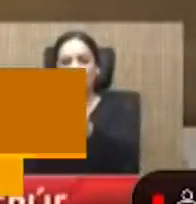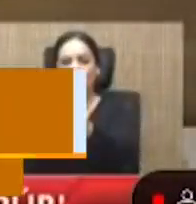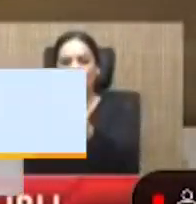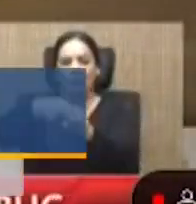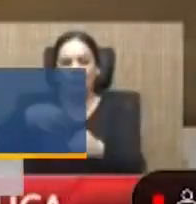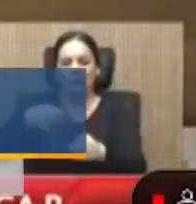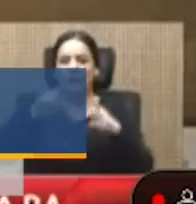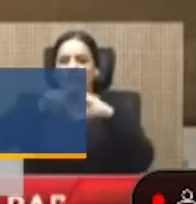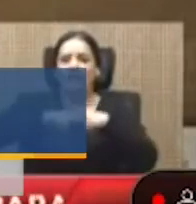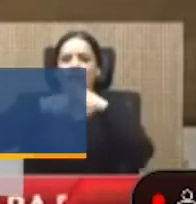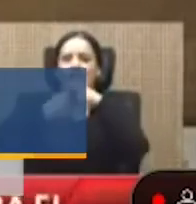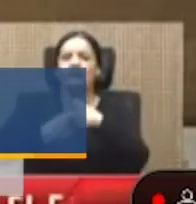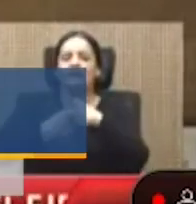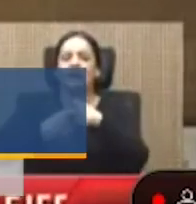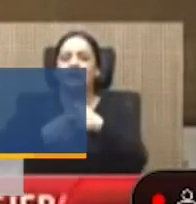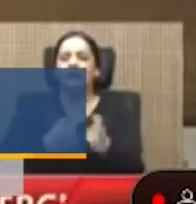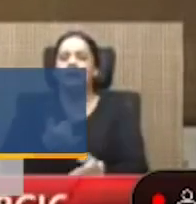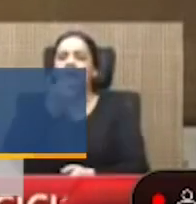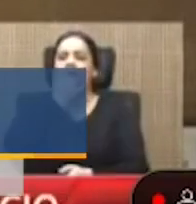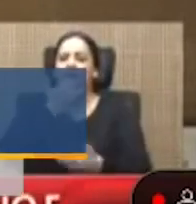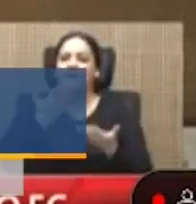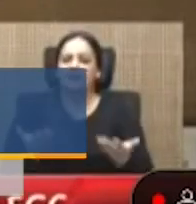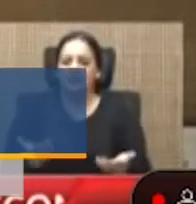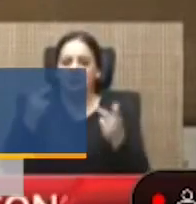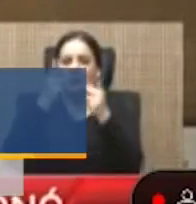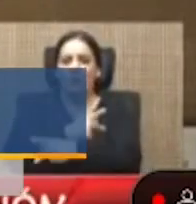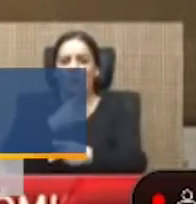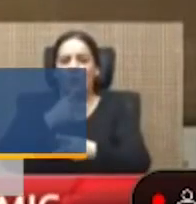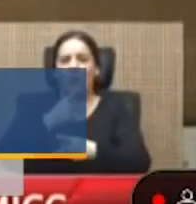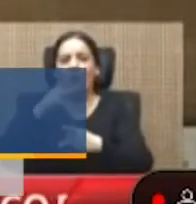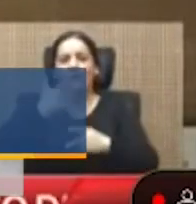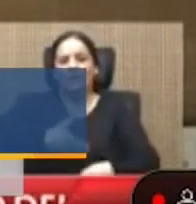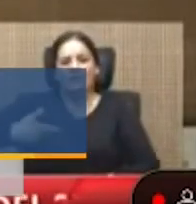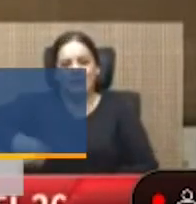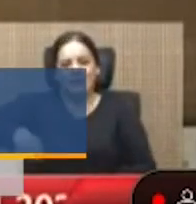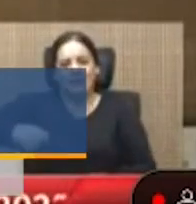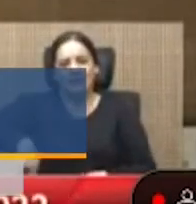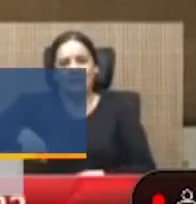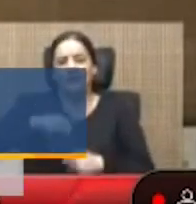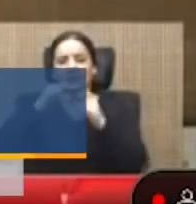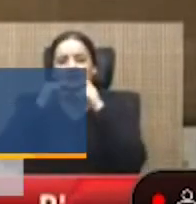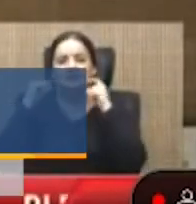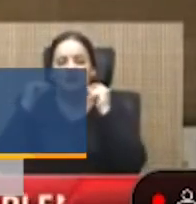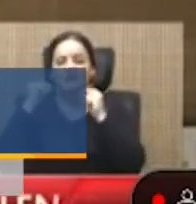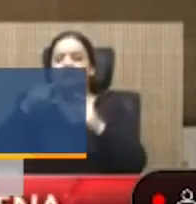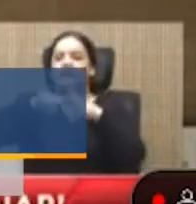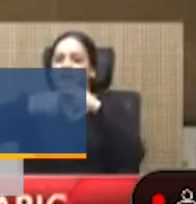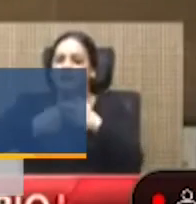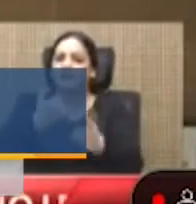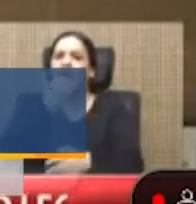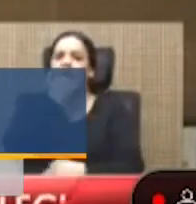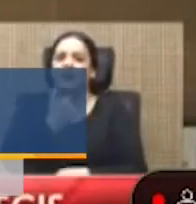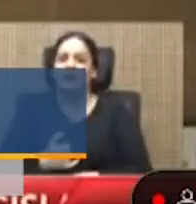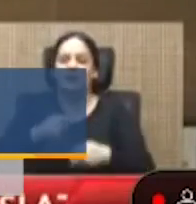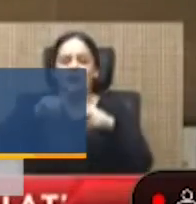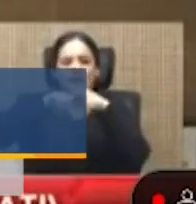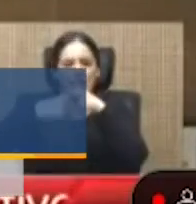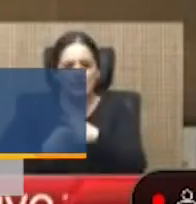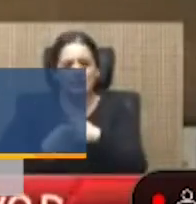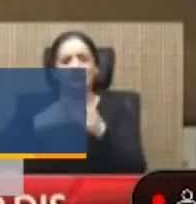inicio pésimo presidente chávez inició mal y se lo digo con toda franqueza inicia muy mal